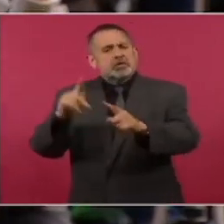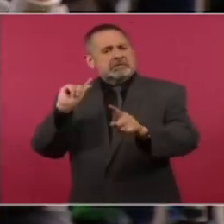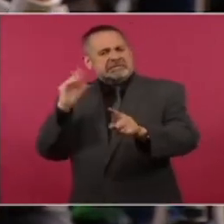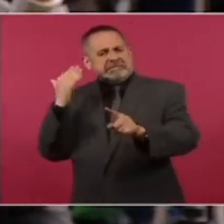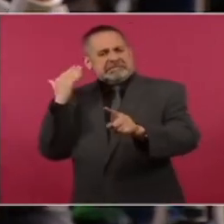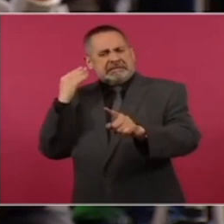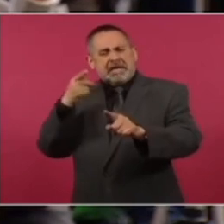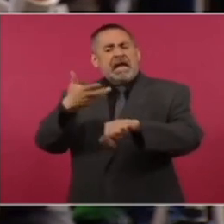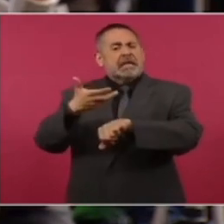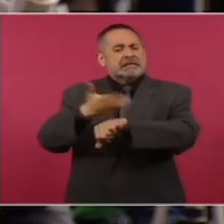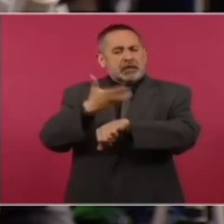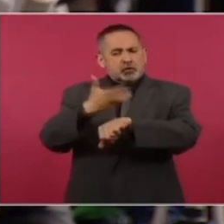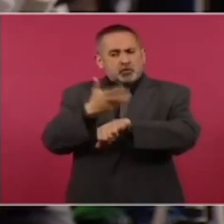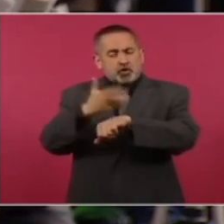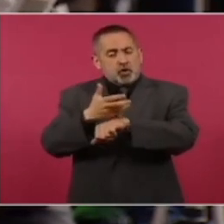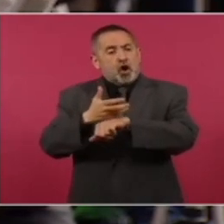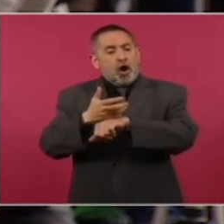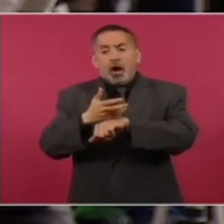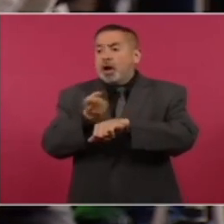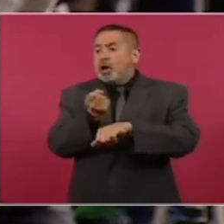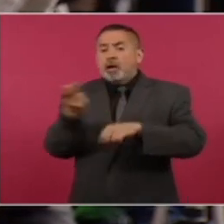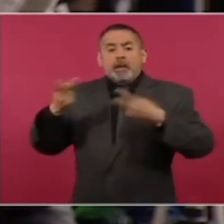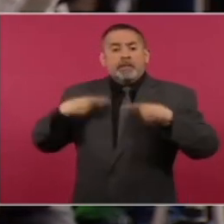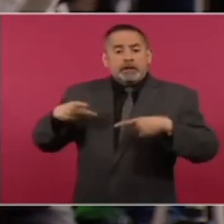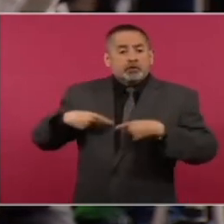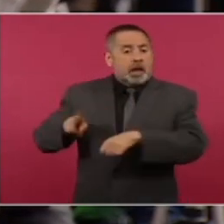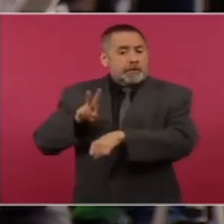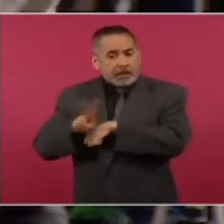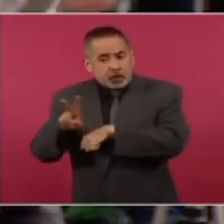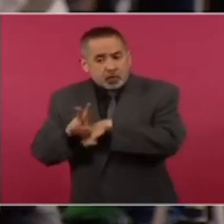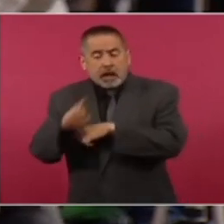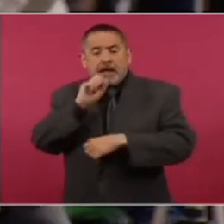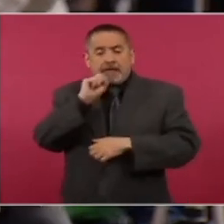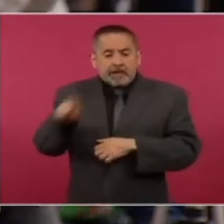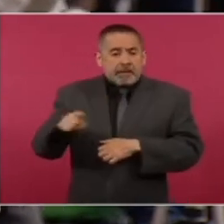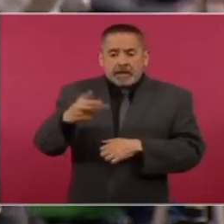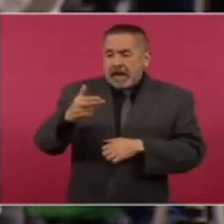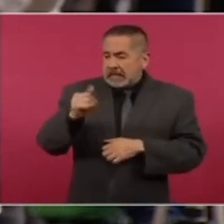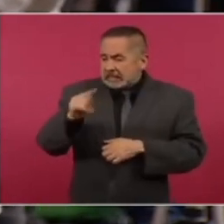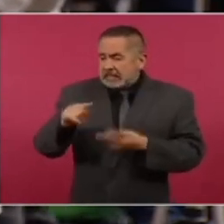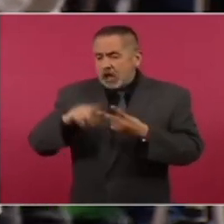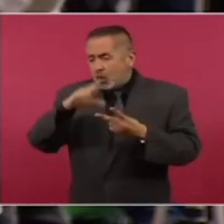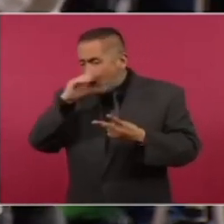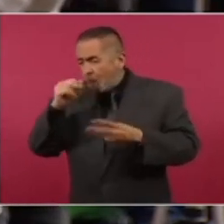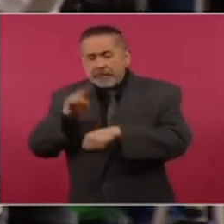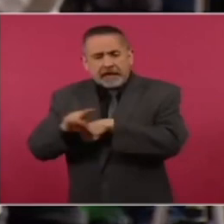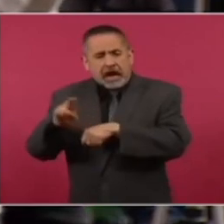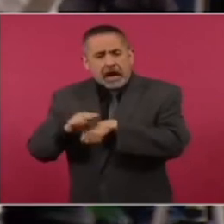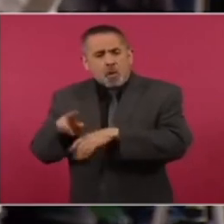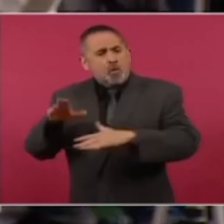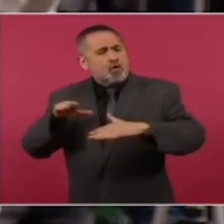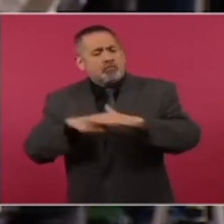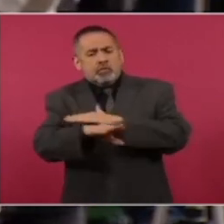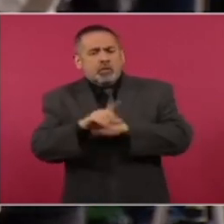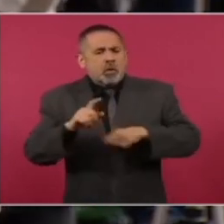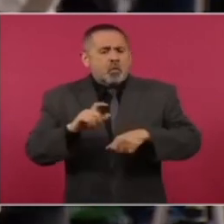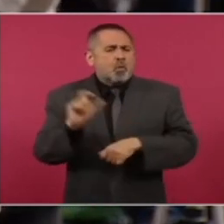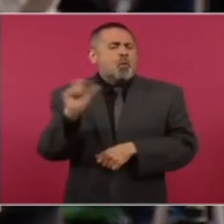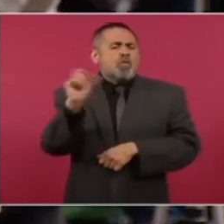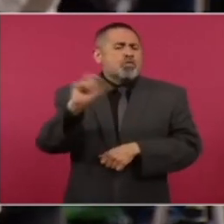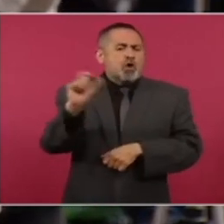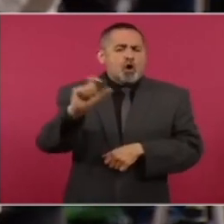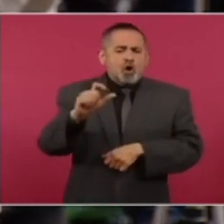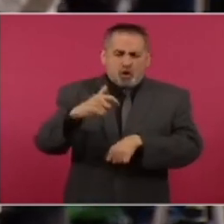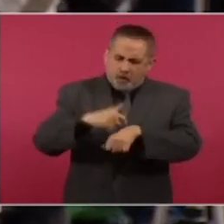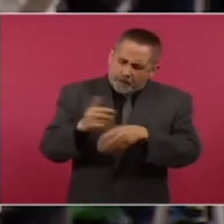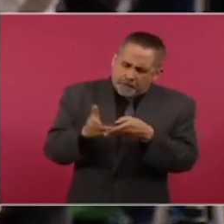Estados Unidos va a recibir a ciudadanos no solo de Venezuela, sino también de Haití, de Cuba, de Nicaragua. ¿En qué tiempo se podría ampliar